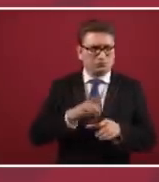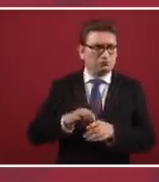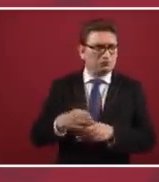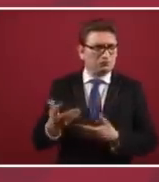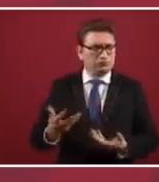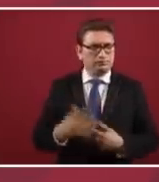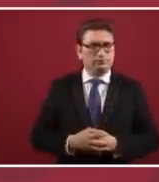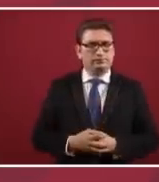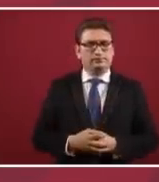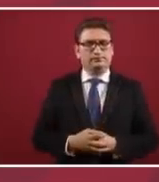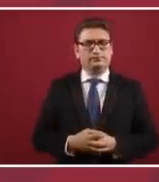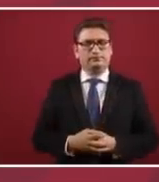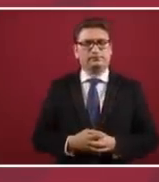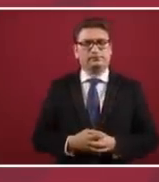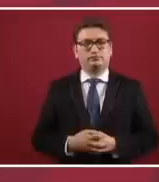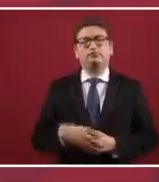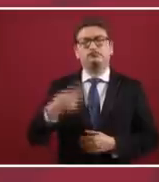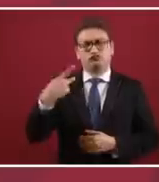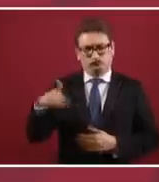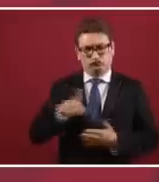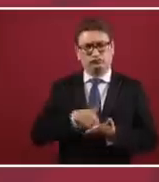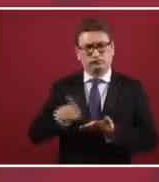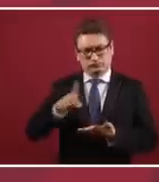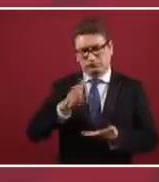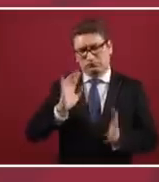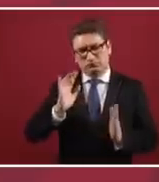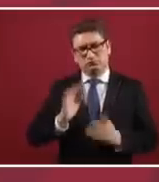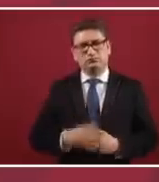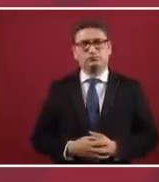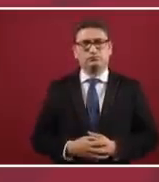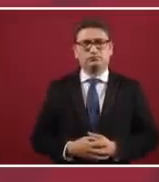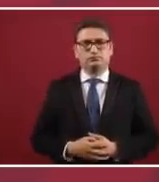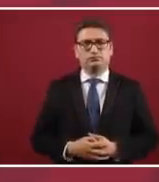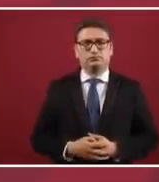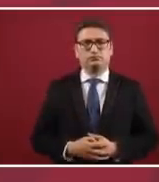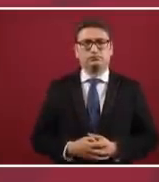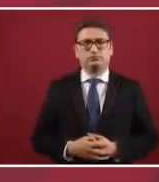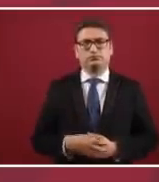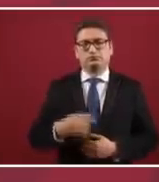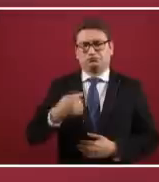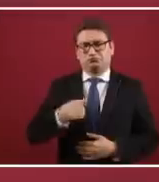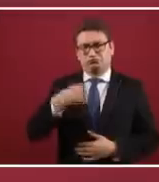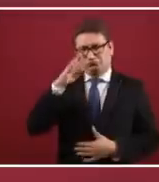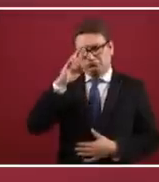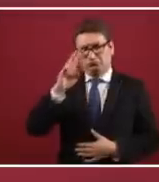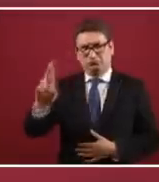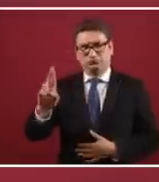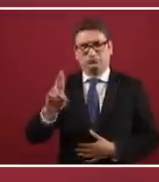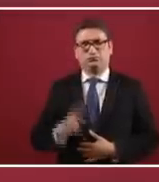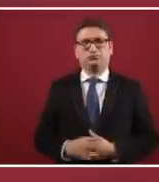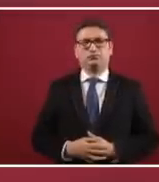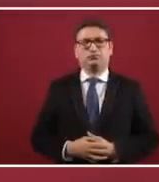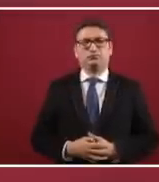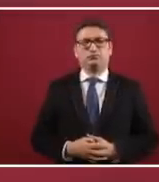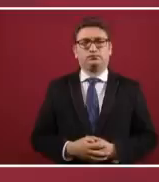De todas maneras, es su derecho y los respeto y